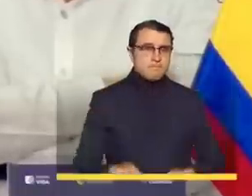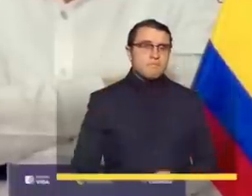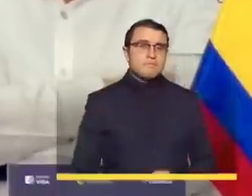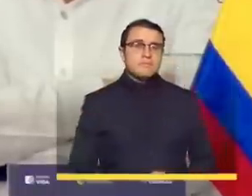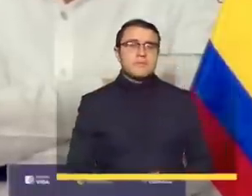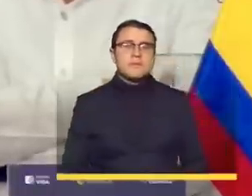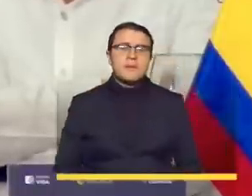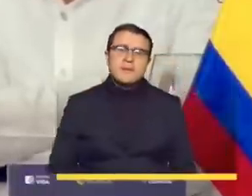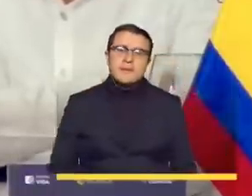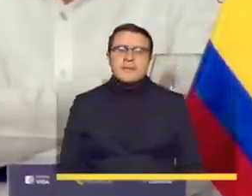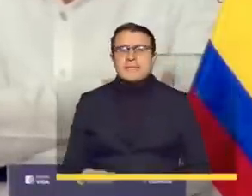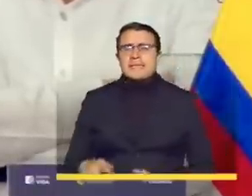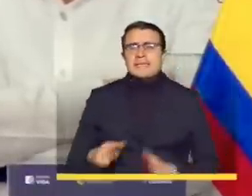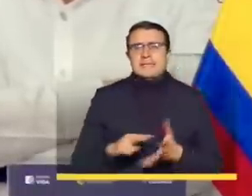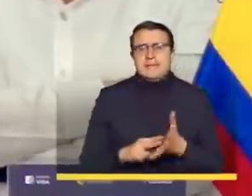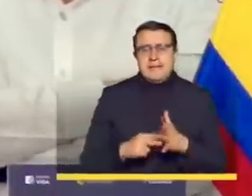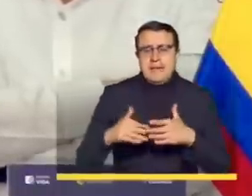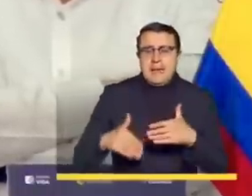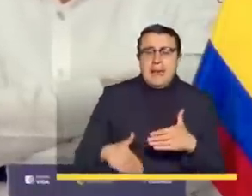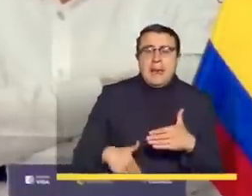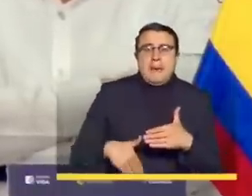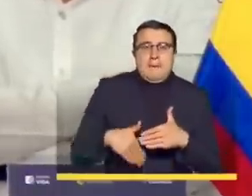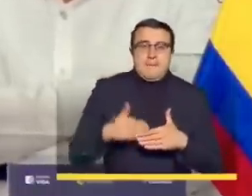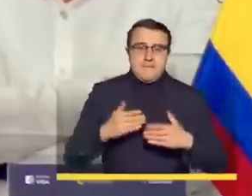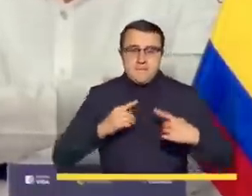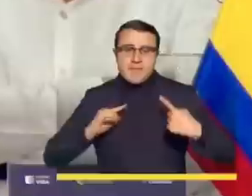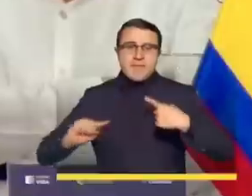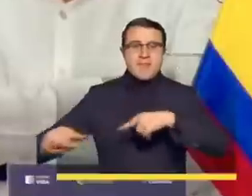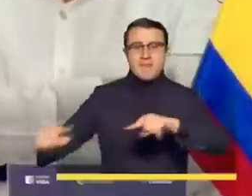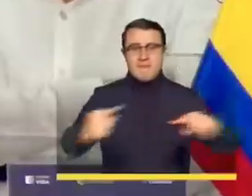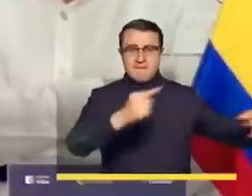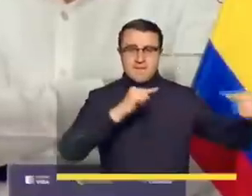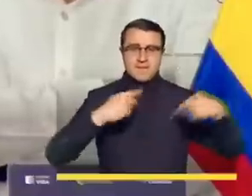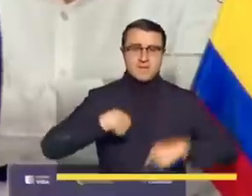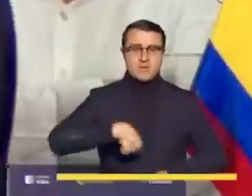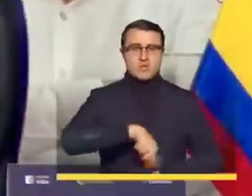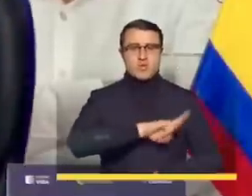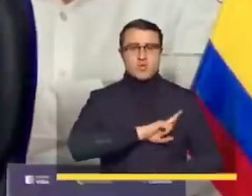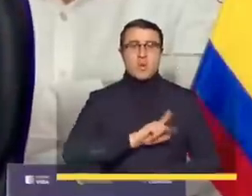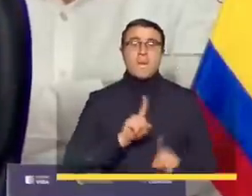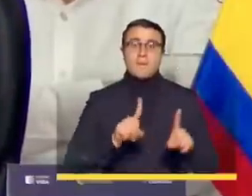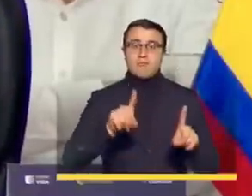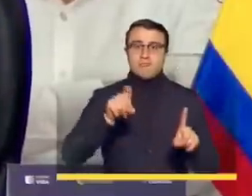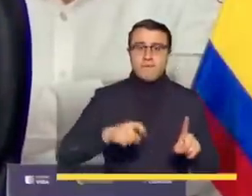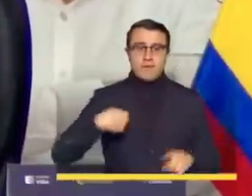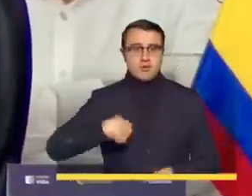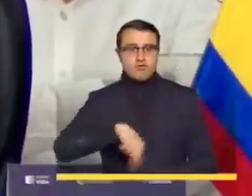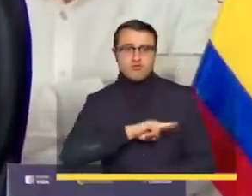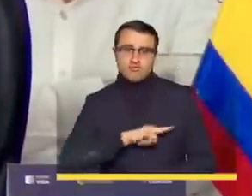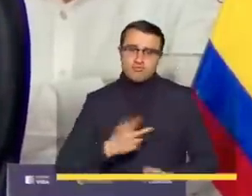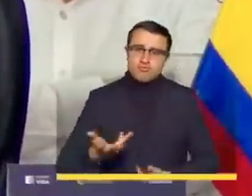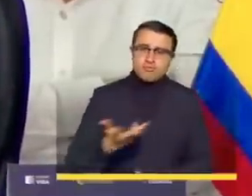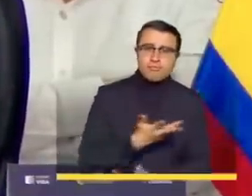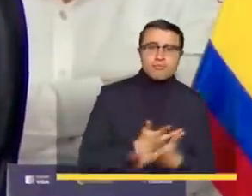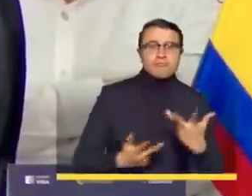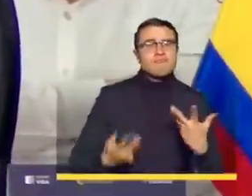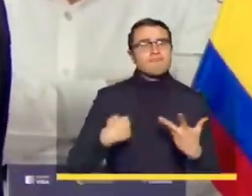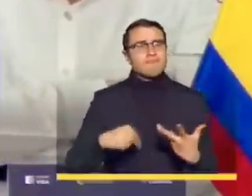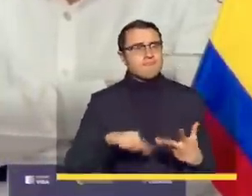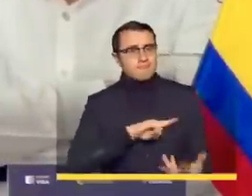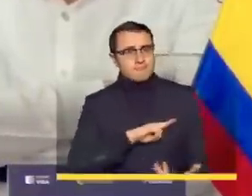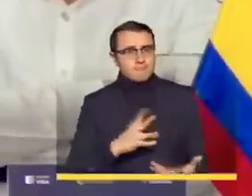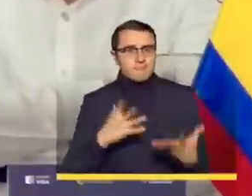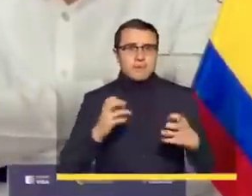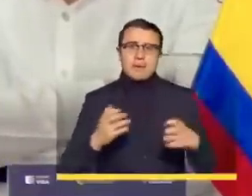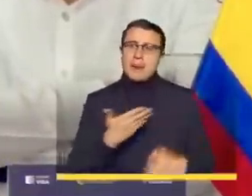Porque es el inicio, yo sé, de un debate entre nosotros, pero que tiene que ser entre nosotros, por eso queremos una conferencia